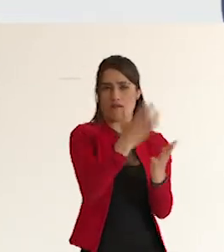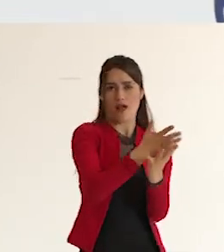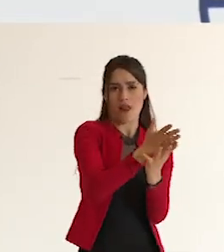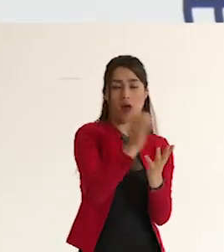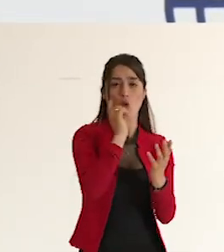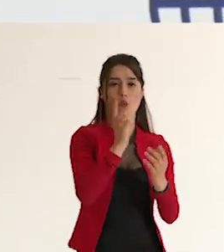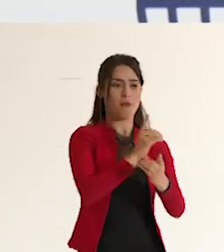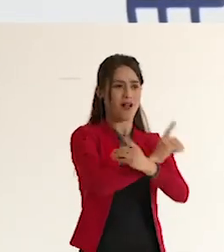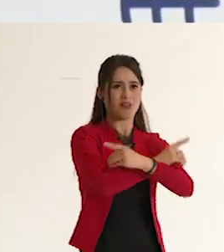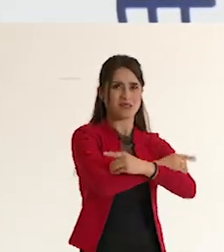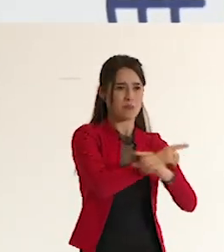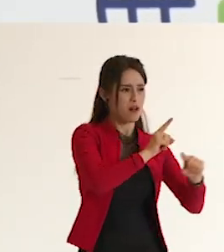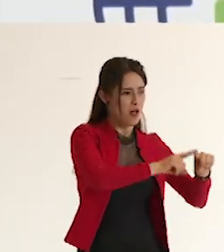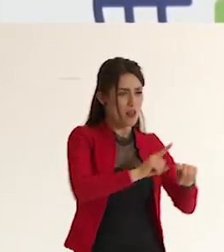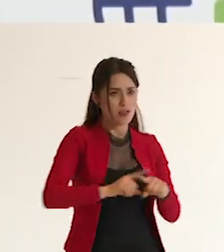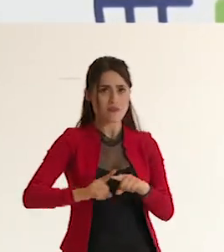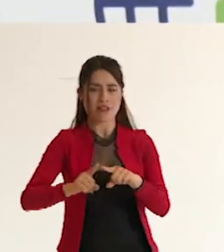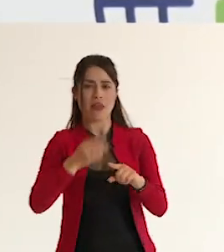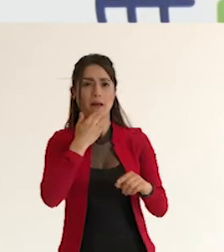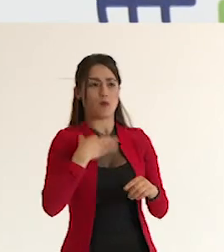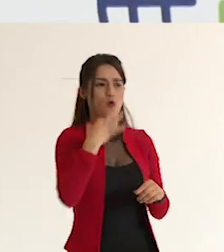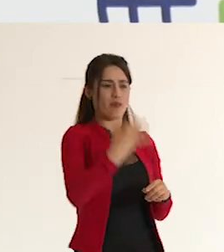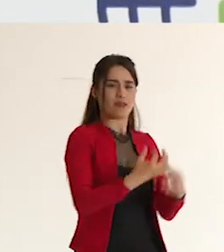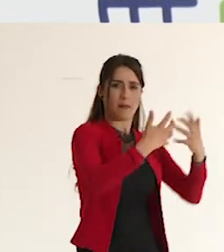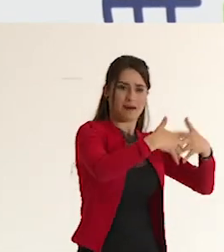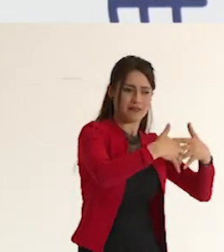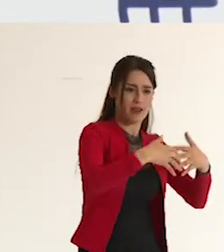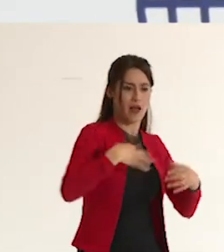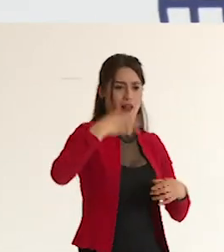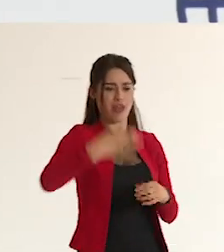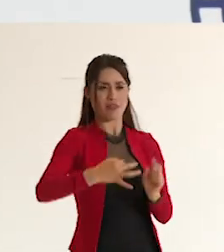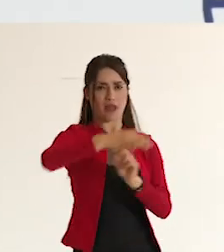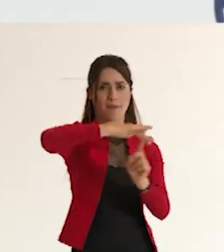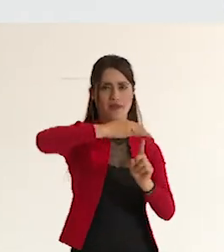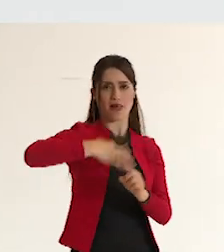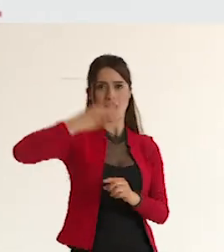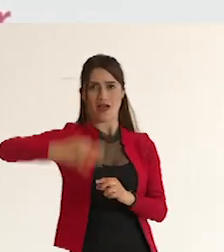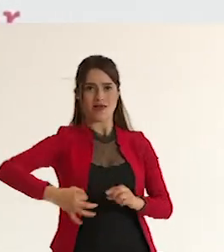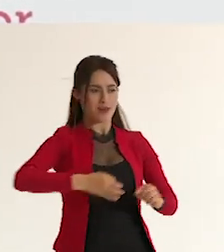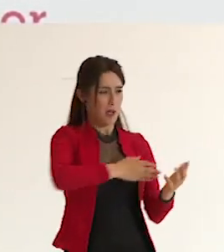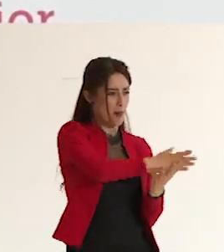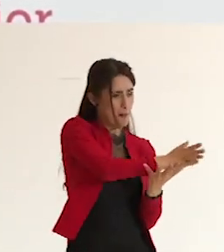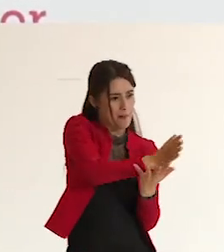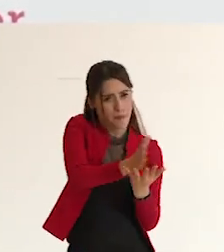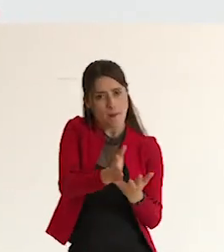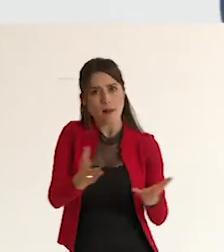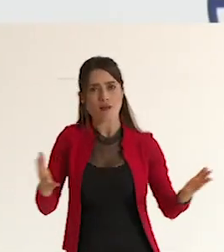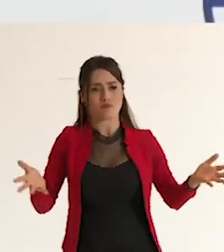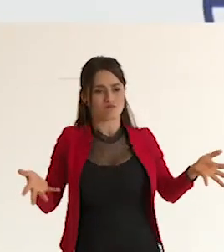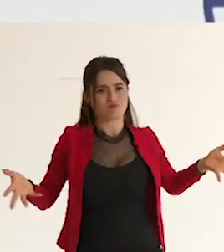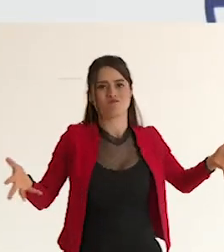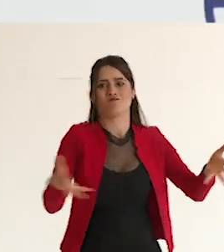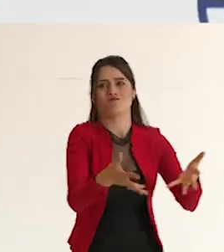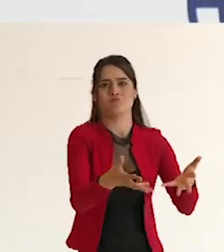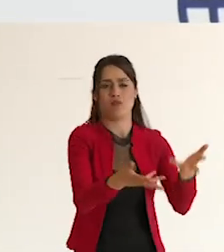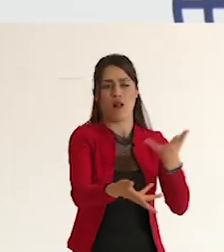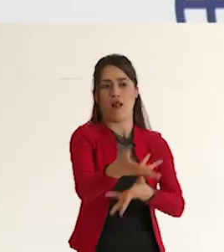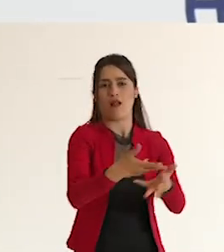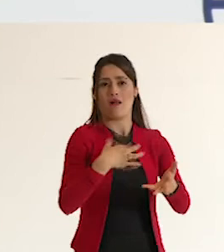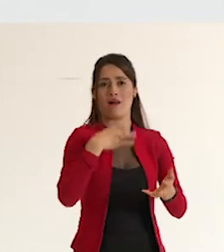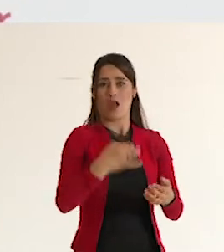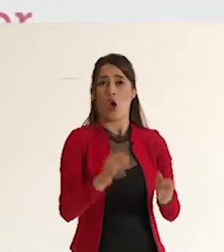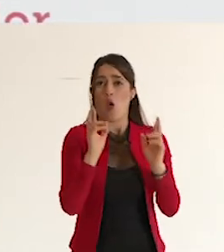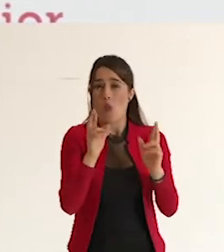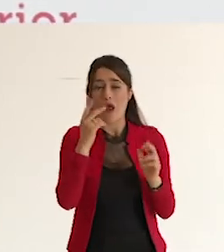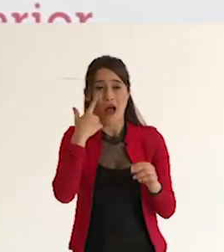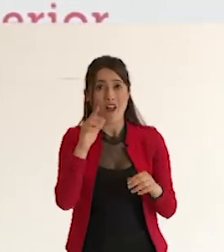decir de la ética empresarial de la ética ambiental de todas las éticas aplicadas entonces parte de lo que nos interesa ver es sí a ese diálogo